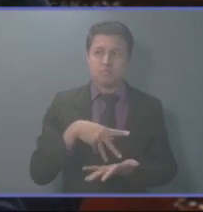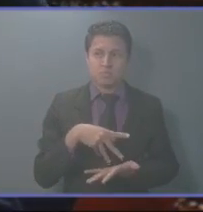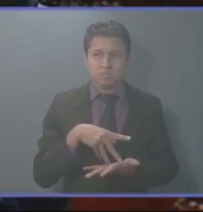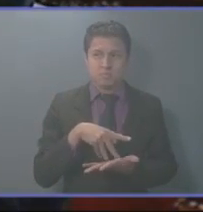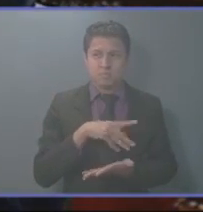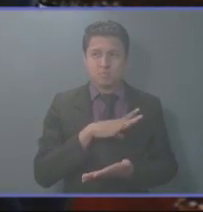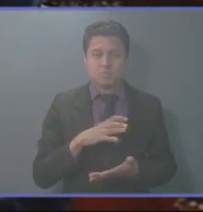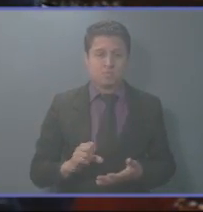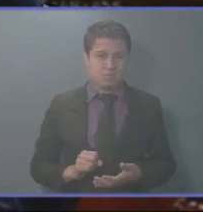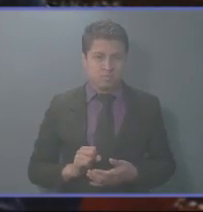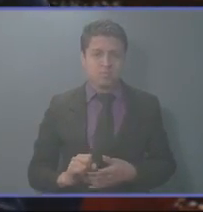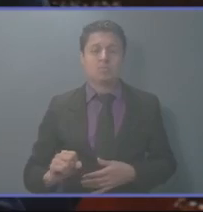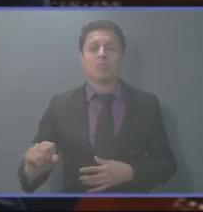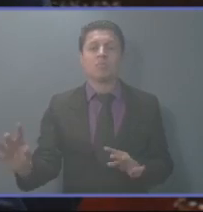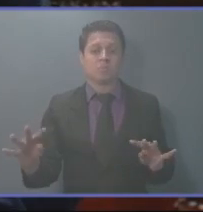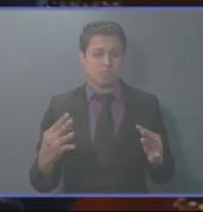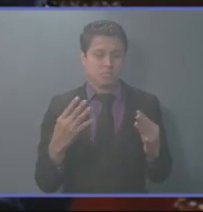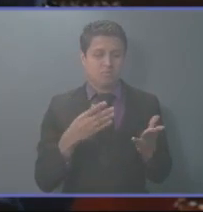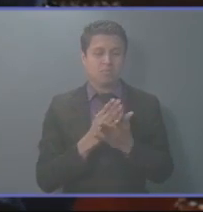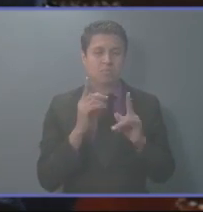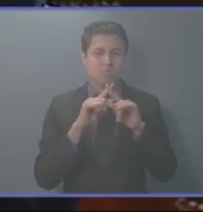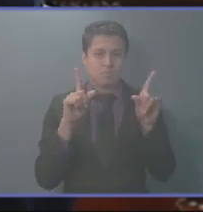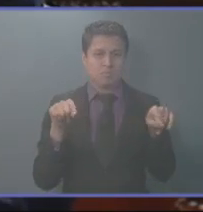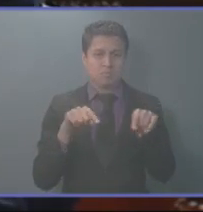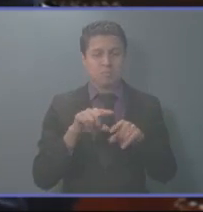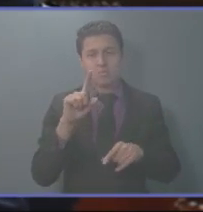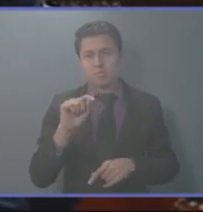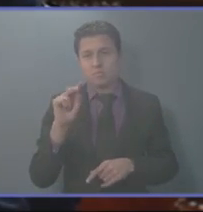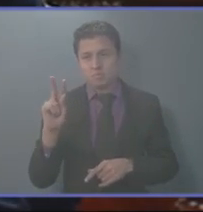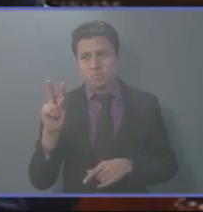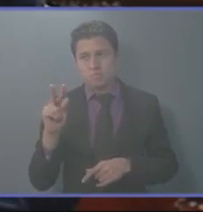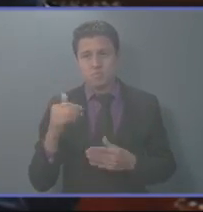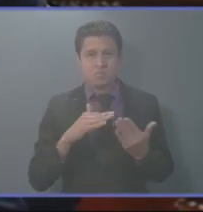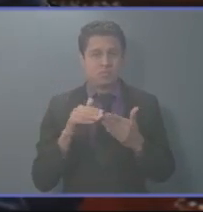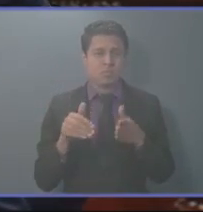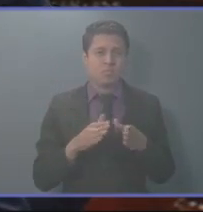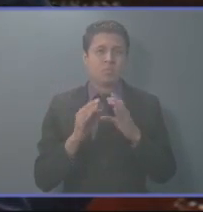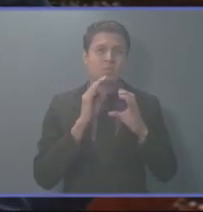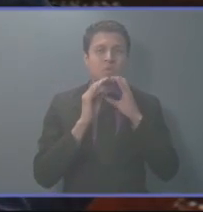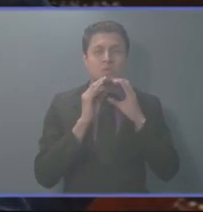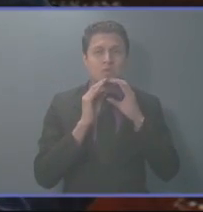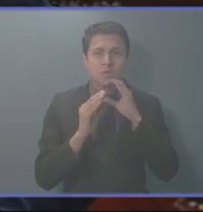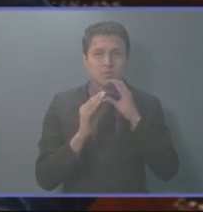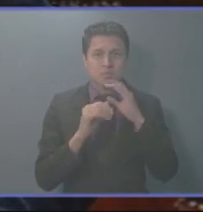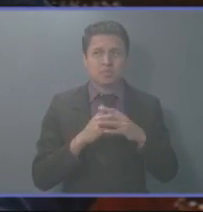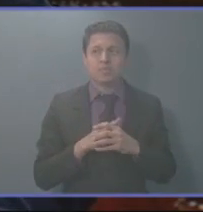salvadoreño que nos sintoniza a través de los medios de comunicación legislativos.